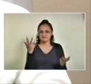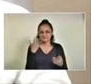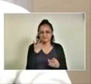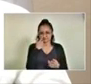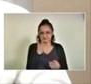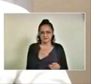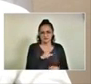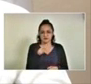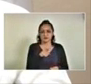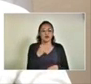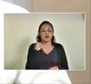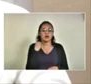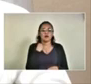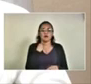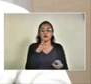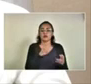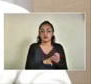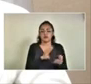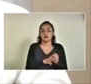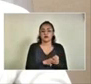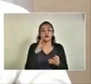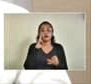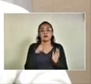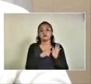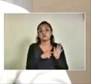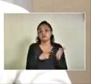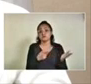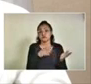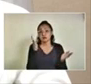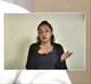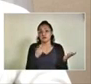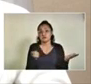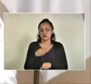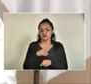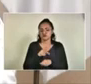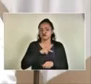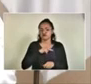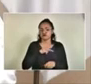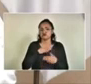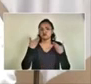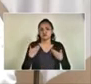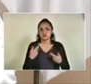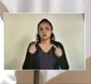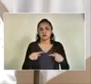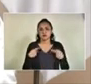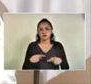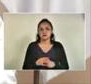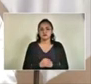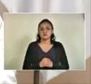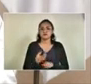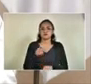barbosa huerta sostuvo que nunca hubo relación me instruyó a nadie para negociar sobre la misma el día de hoy